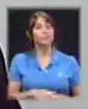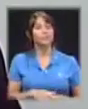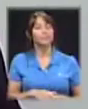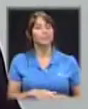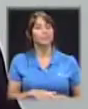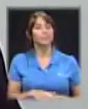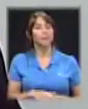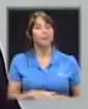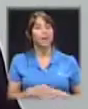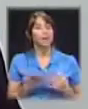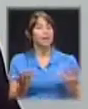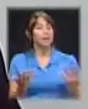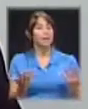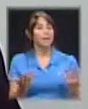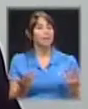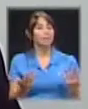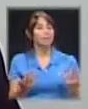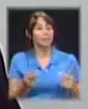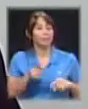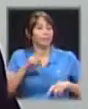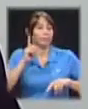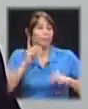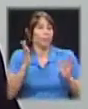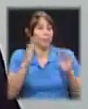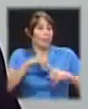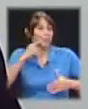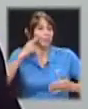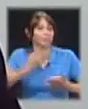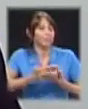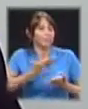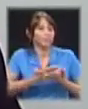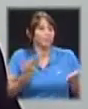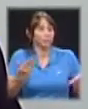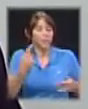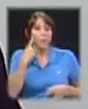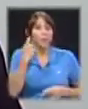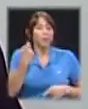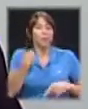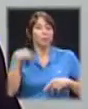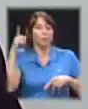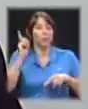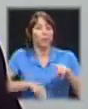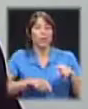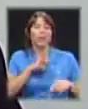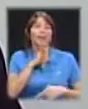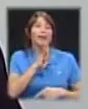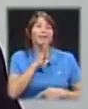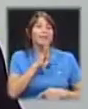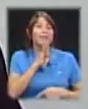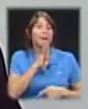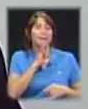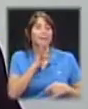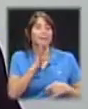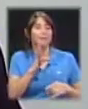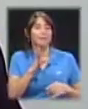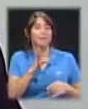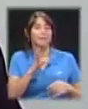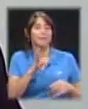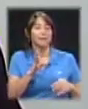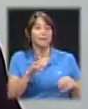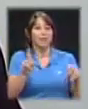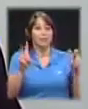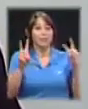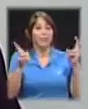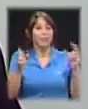digamos, no puede ser constatado porque uno no puede hablar esos temas